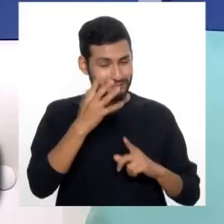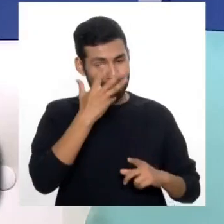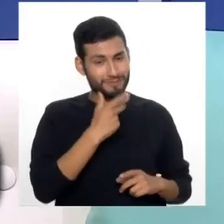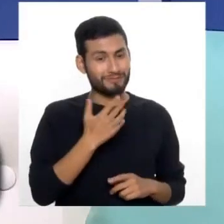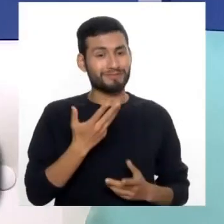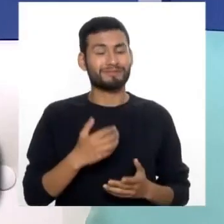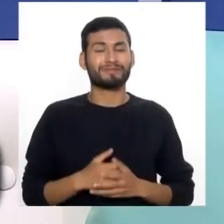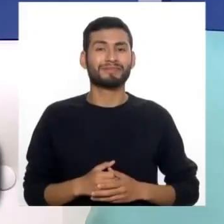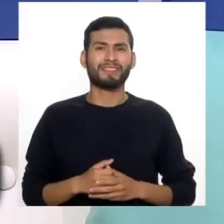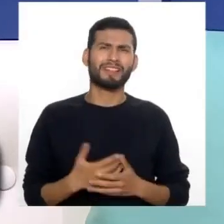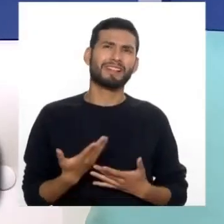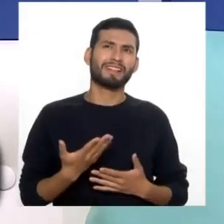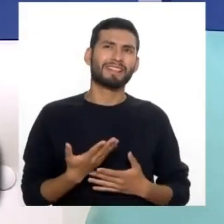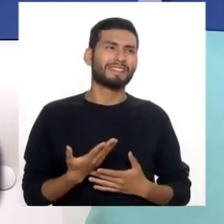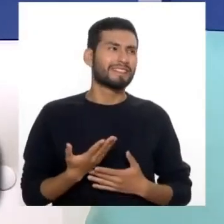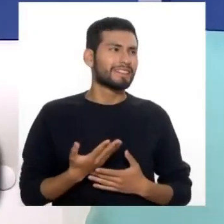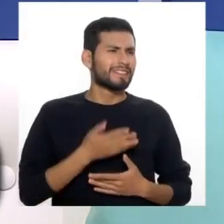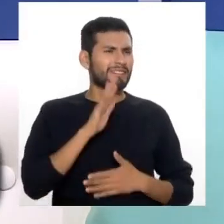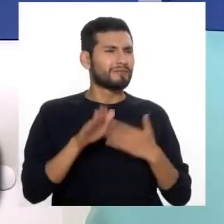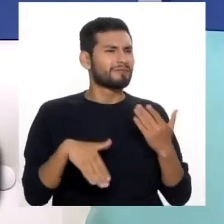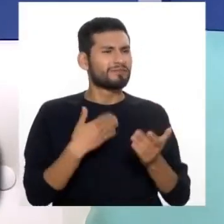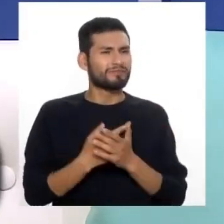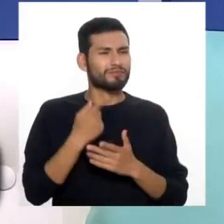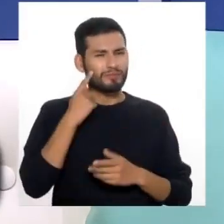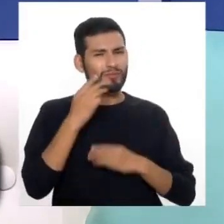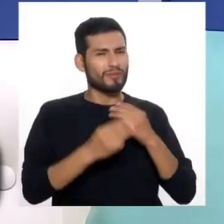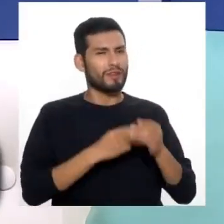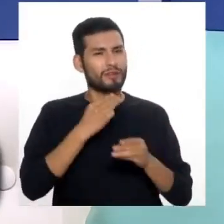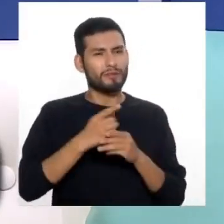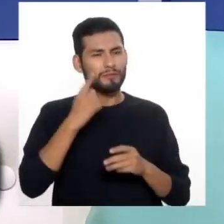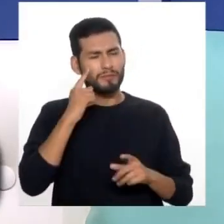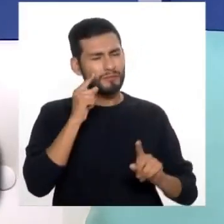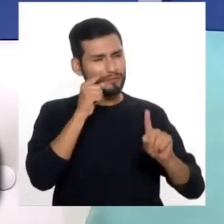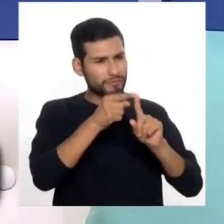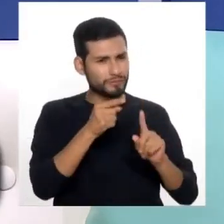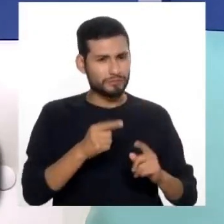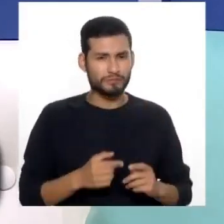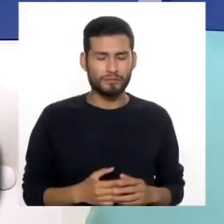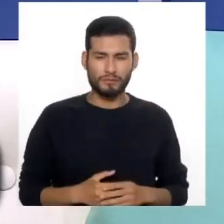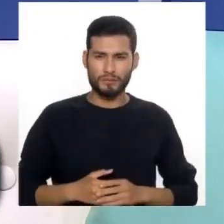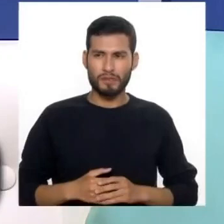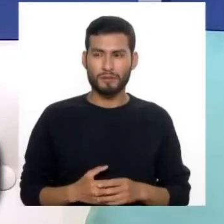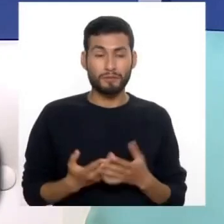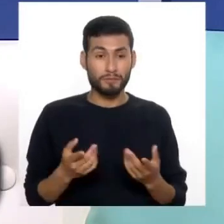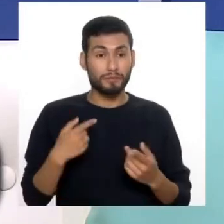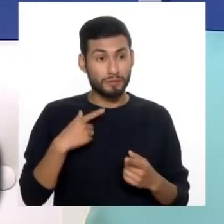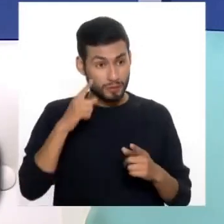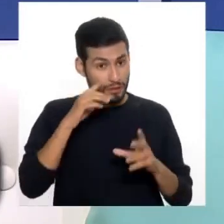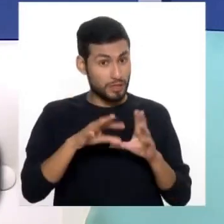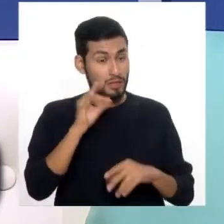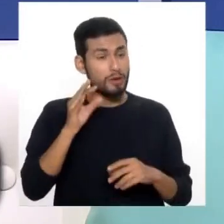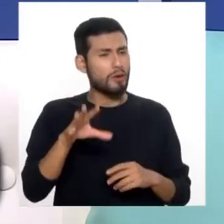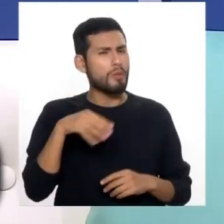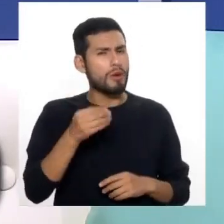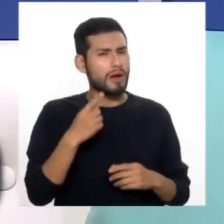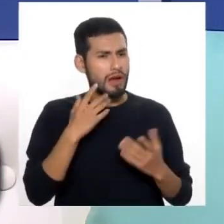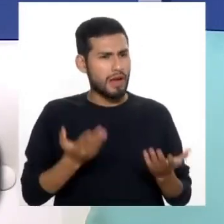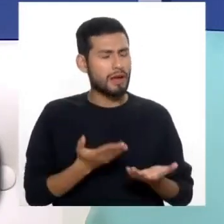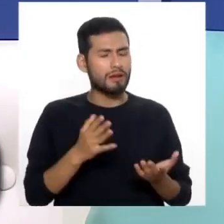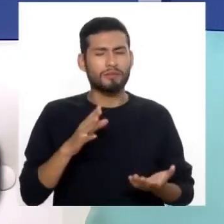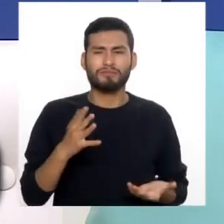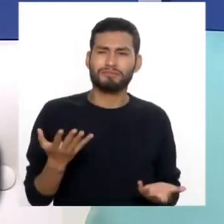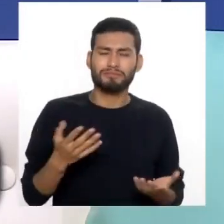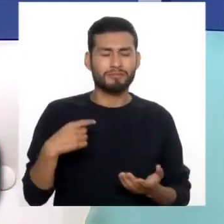bonitas. Creo que todos llegamos al mundo con un cierto propósito. Cuando logramos entender por qué estamos acá, es